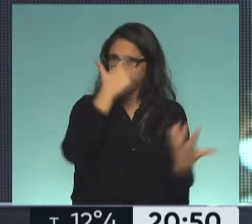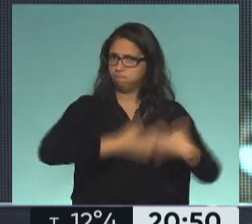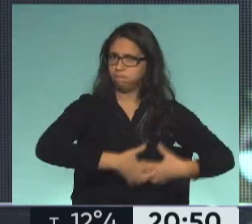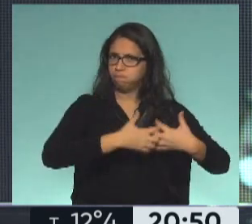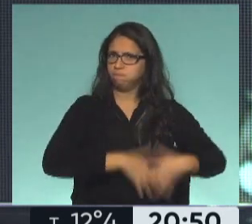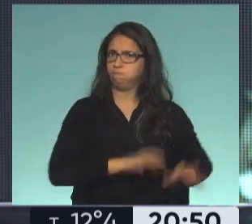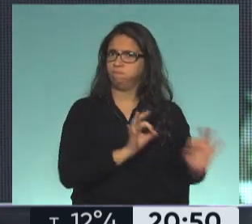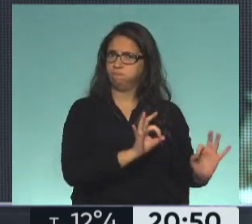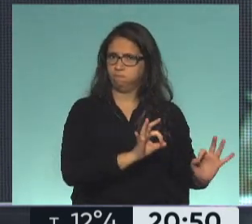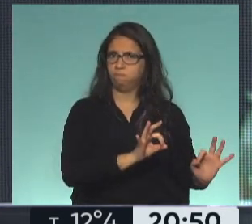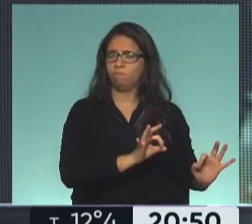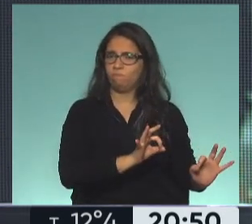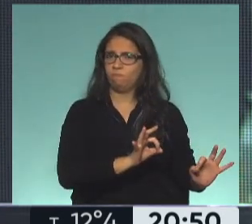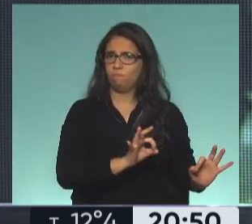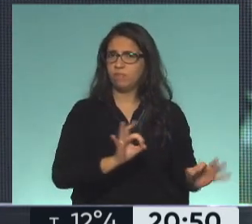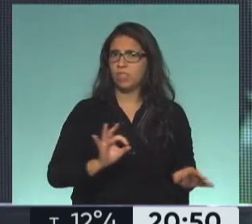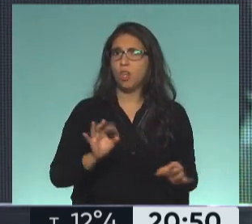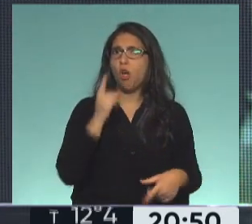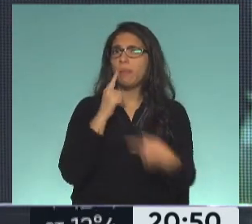que tiene un sentido político.